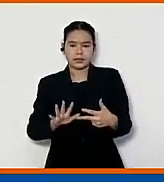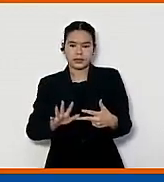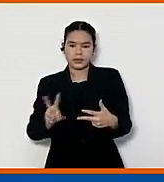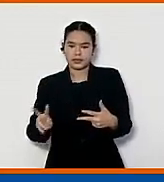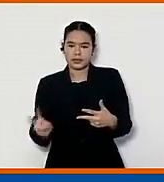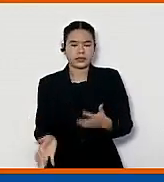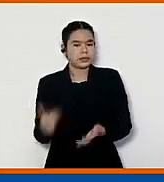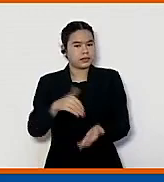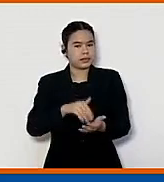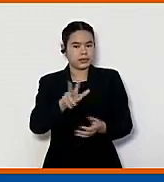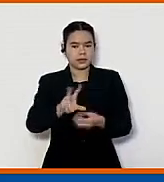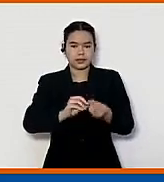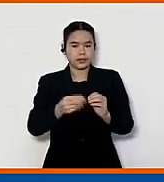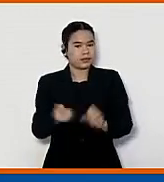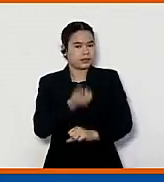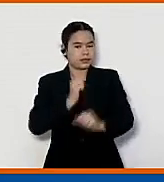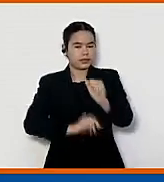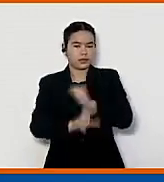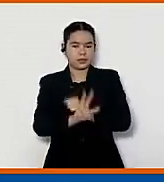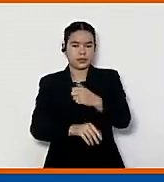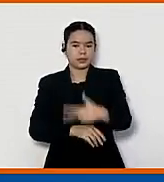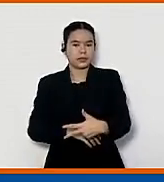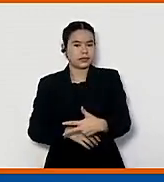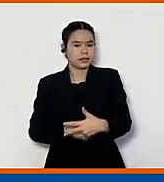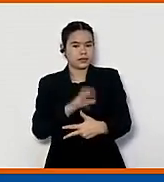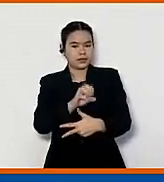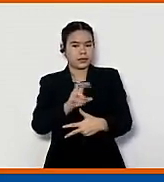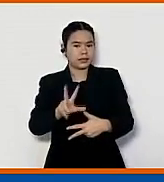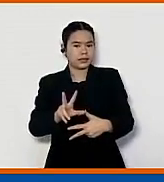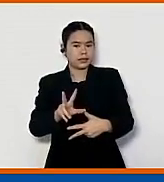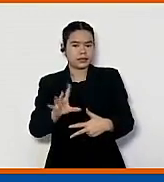52. Los números favorecidos en Pega 3 son